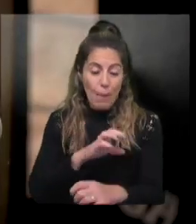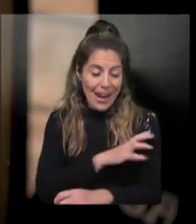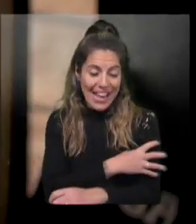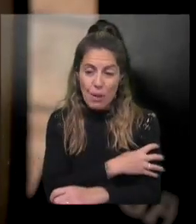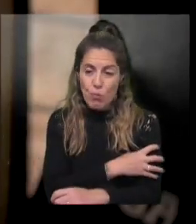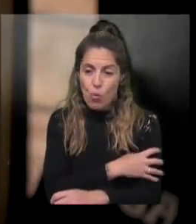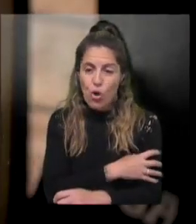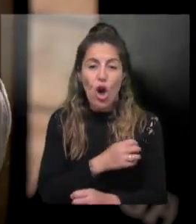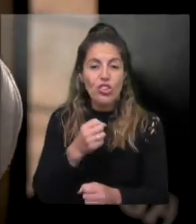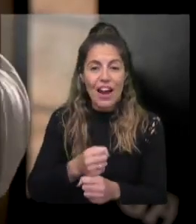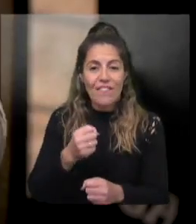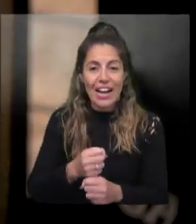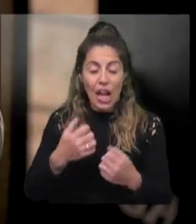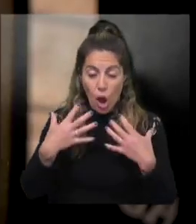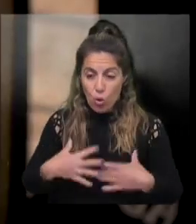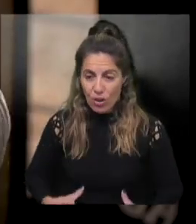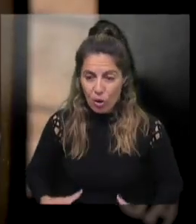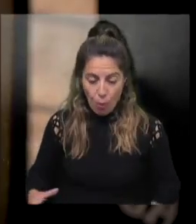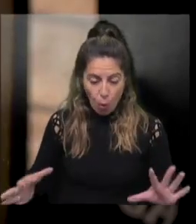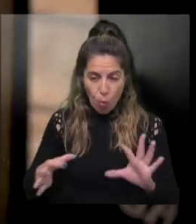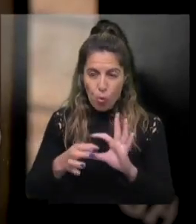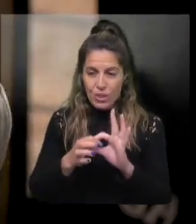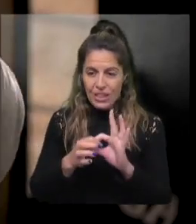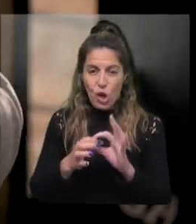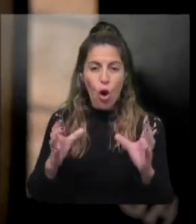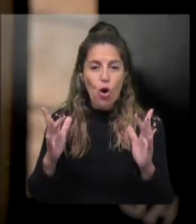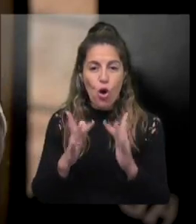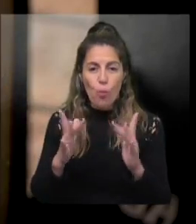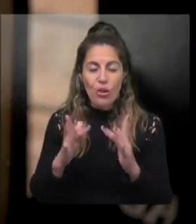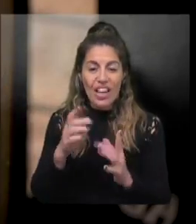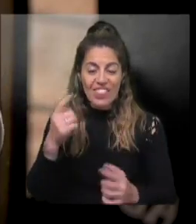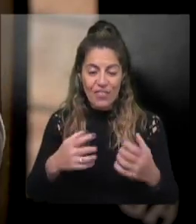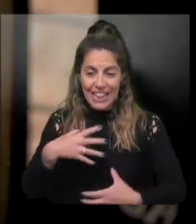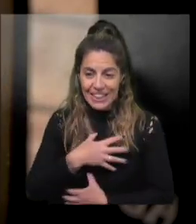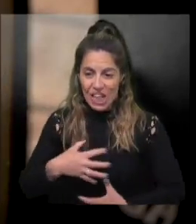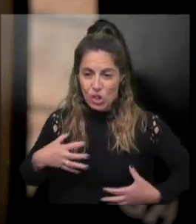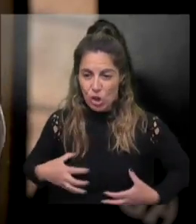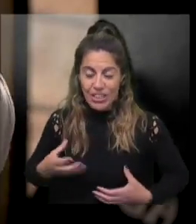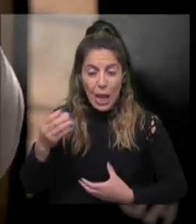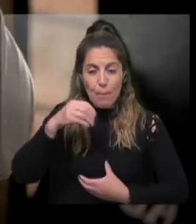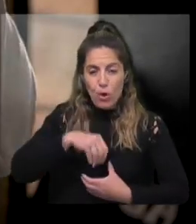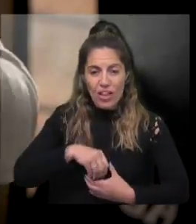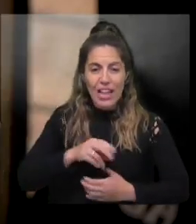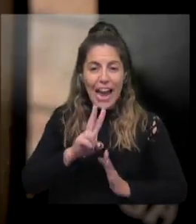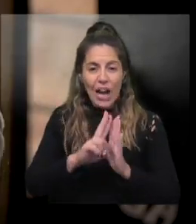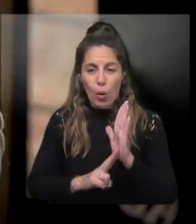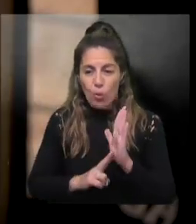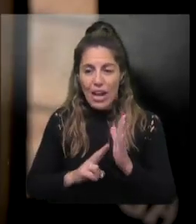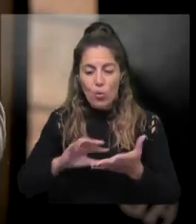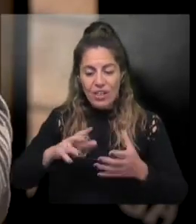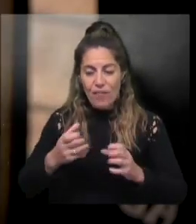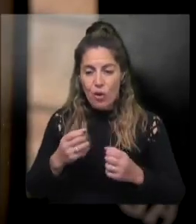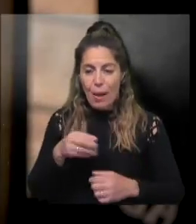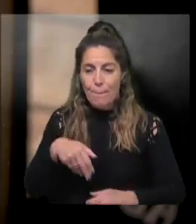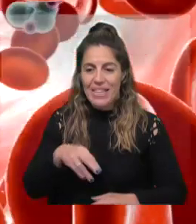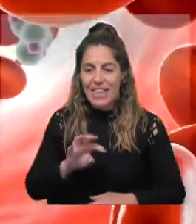nuestro cuerpo es que opera de manera conjunta y hay una comunicación entre los distintos órganos que están involucrados en regular nuestro metabolismo en